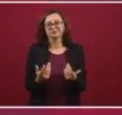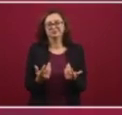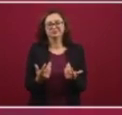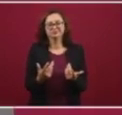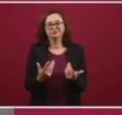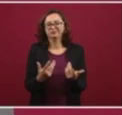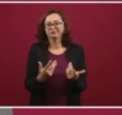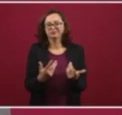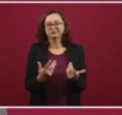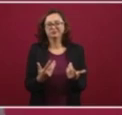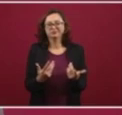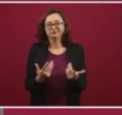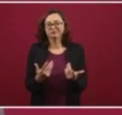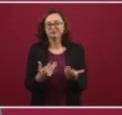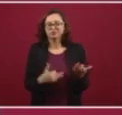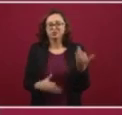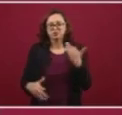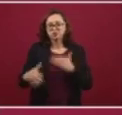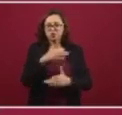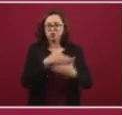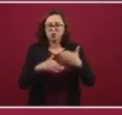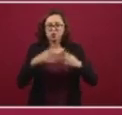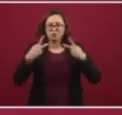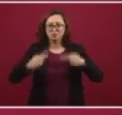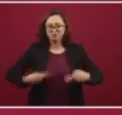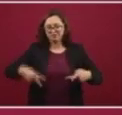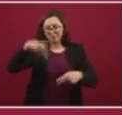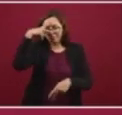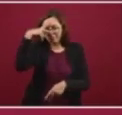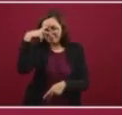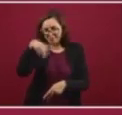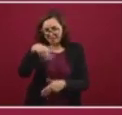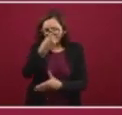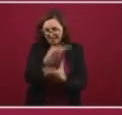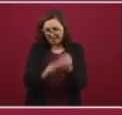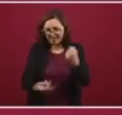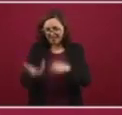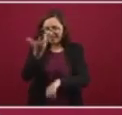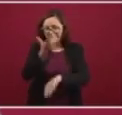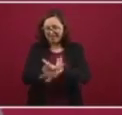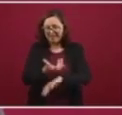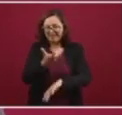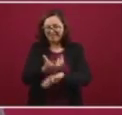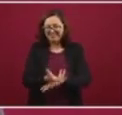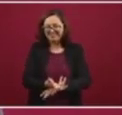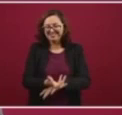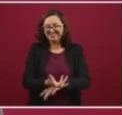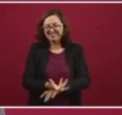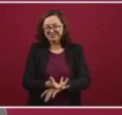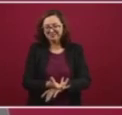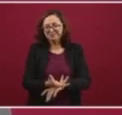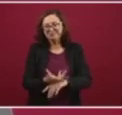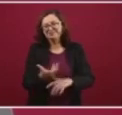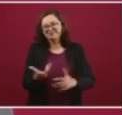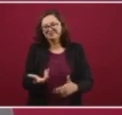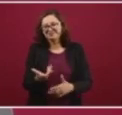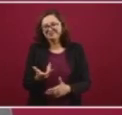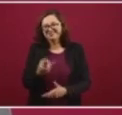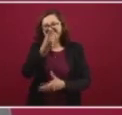todos los mexicanos estadounidenses que viven en